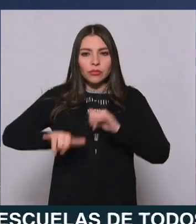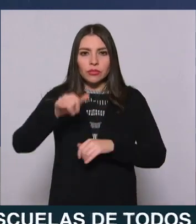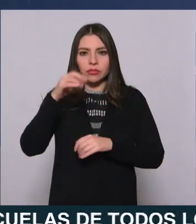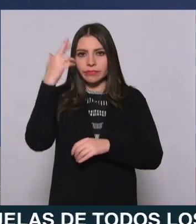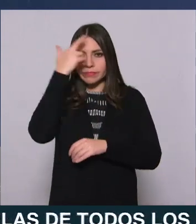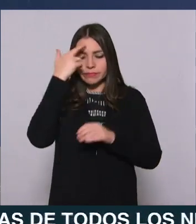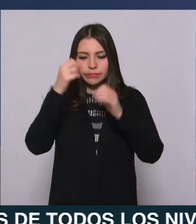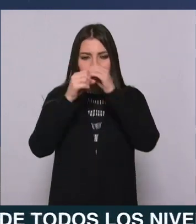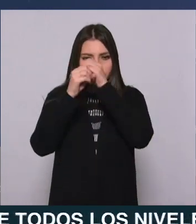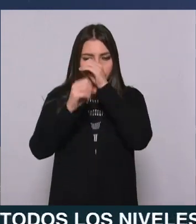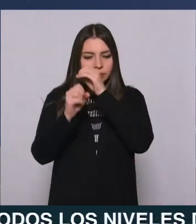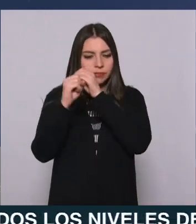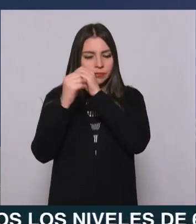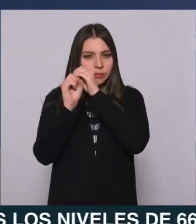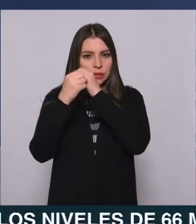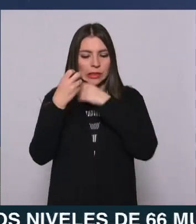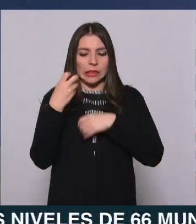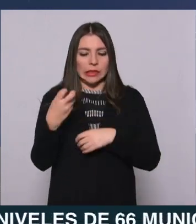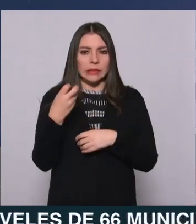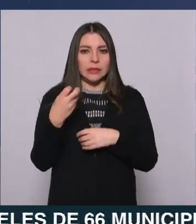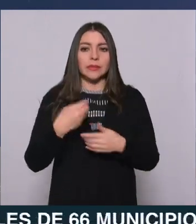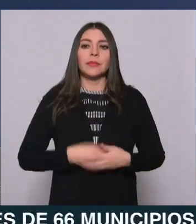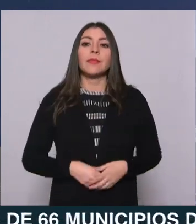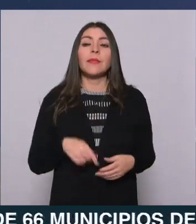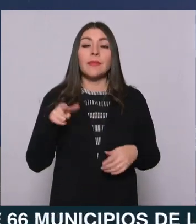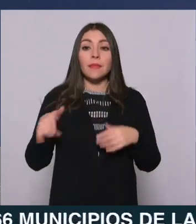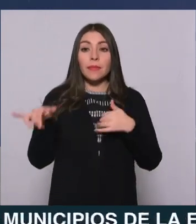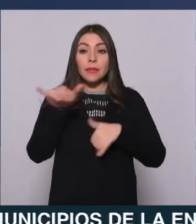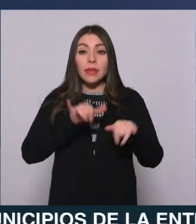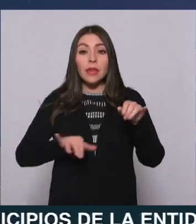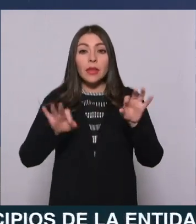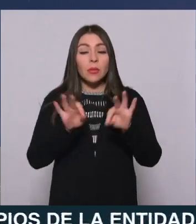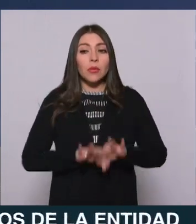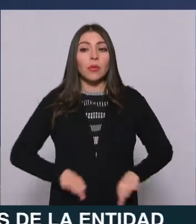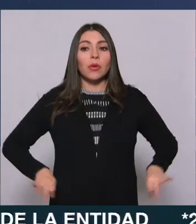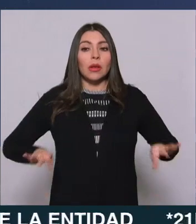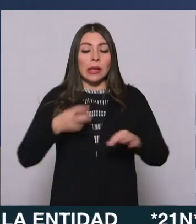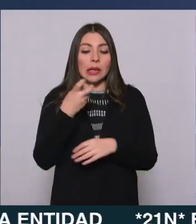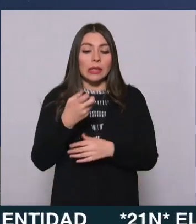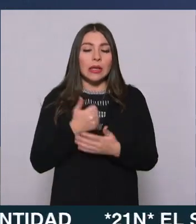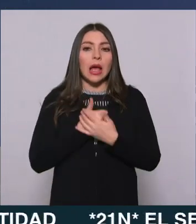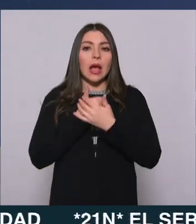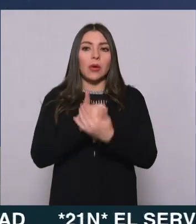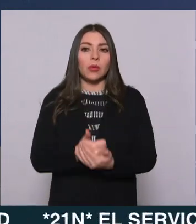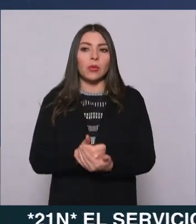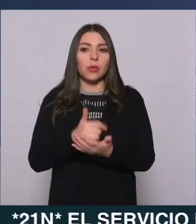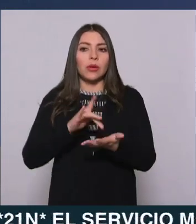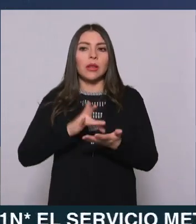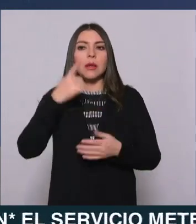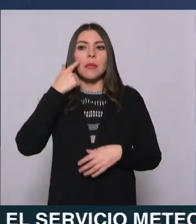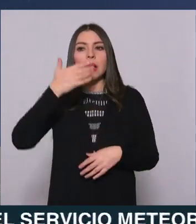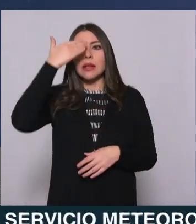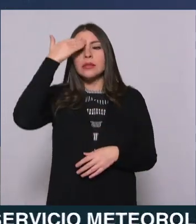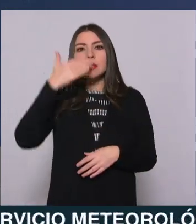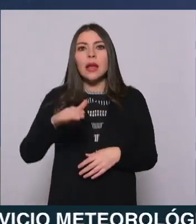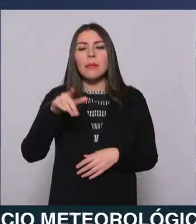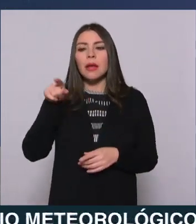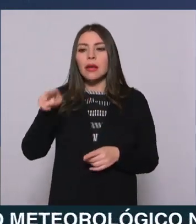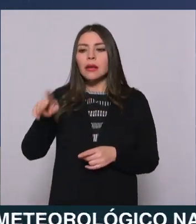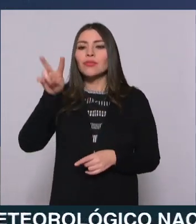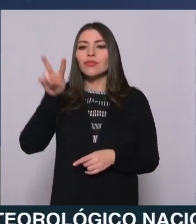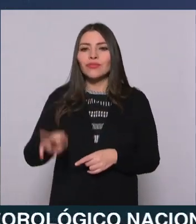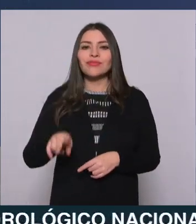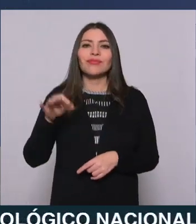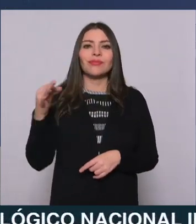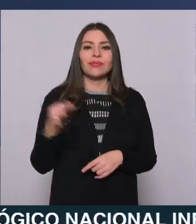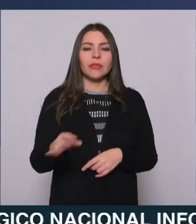la importancia del laboratorio clínico radica en que le permite al médico tanto diagnosticar una patología